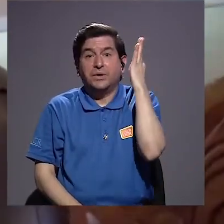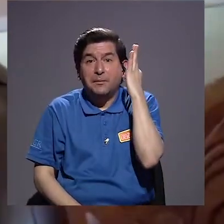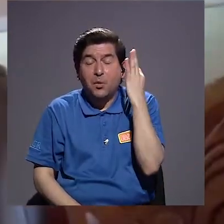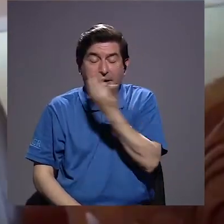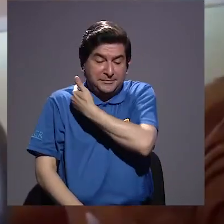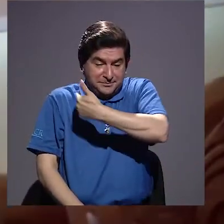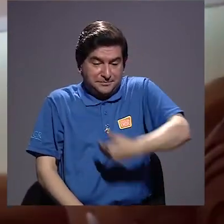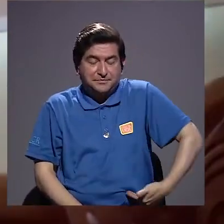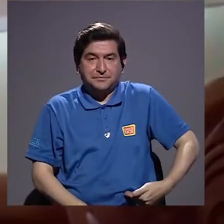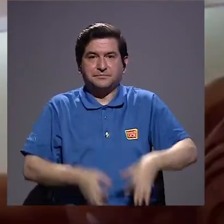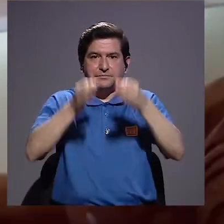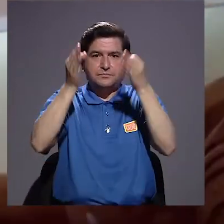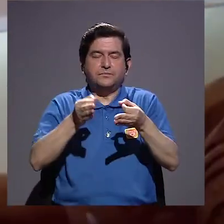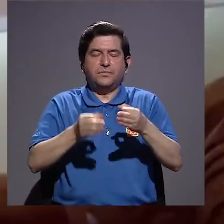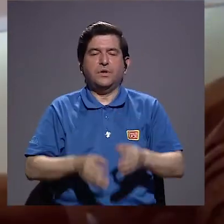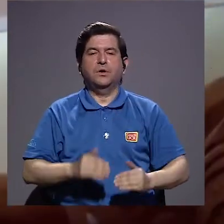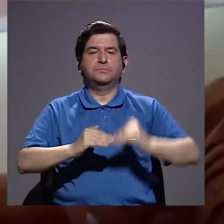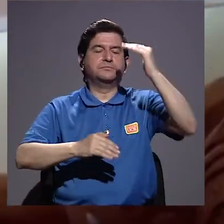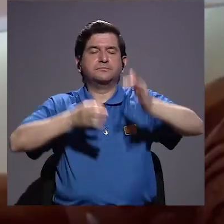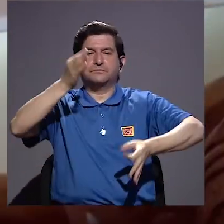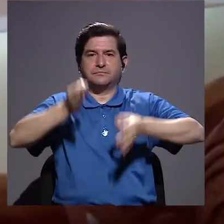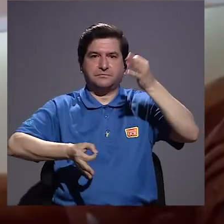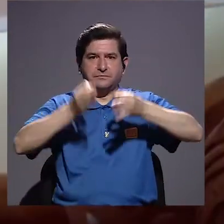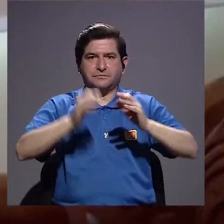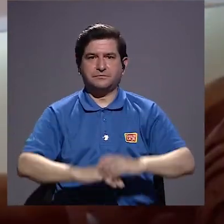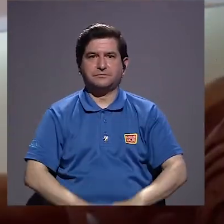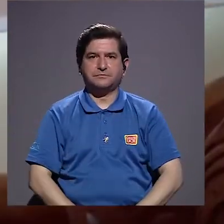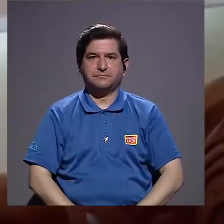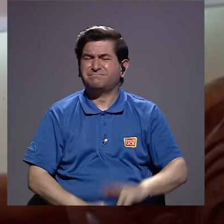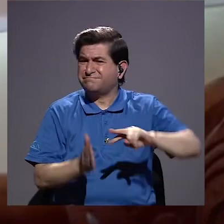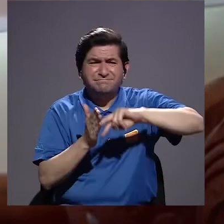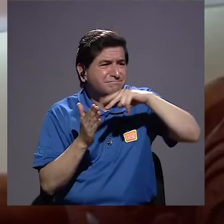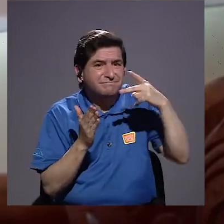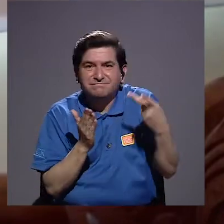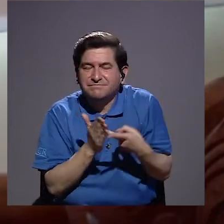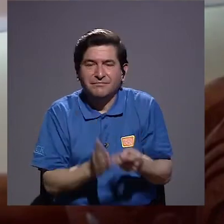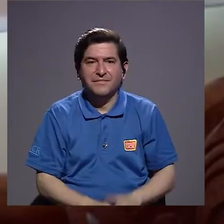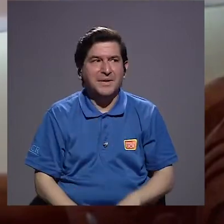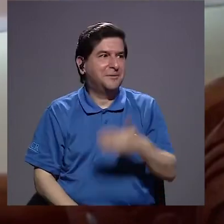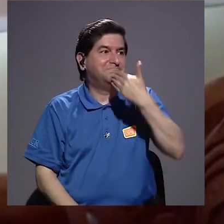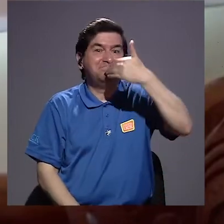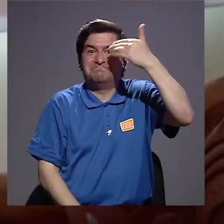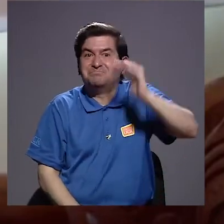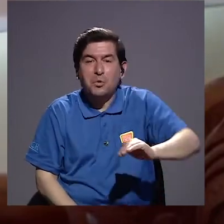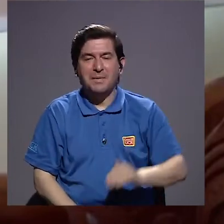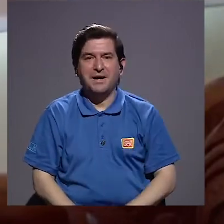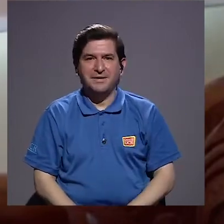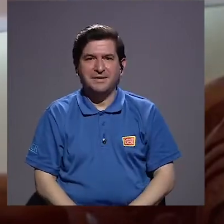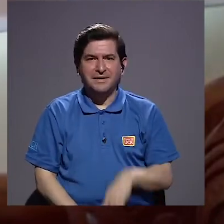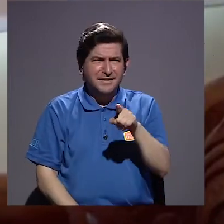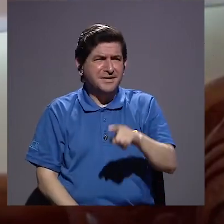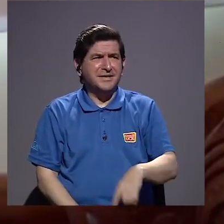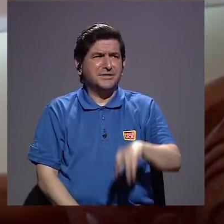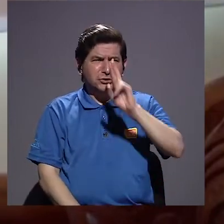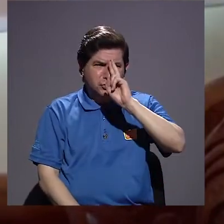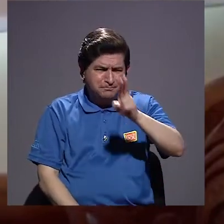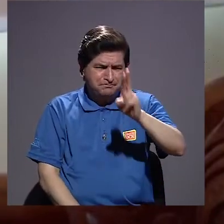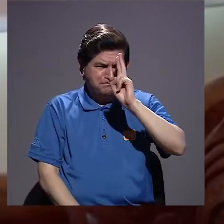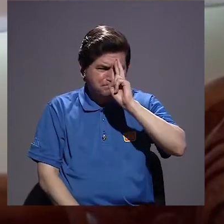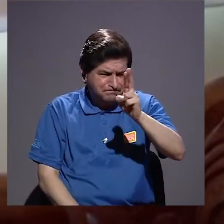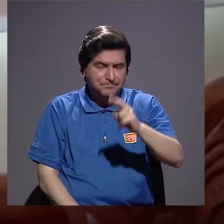sido presidenta de la Corte Suprema de Justicia. Es decir, andamos mal y hay que reconocerlo,